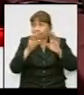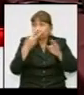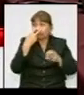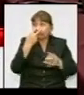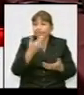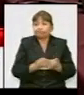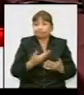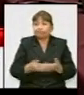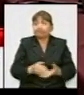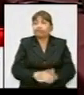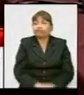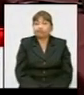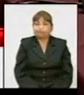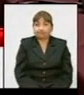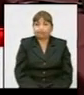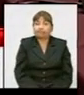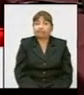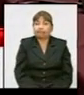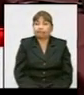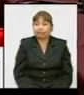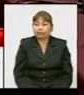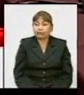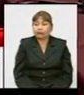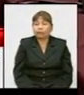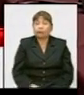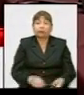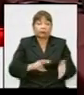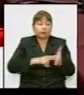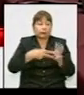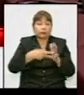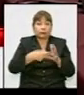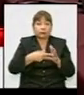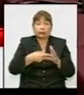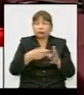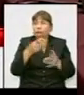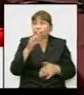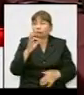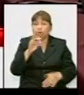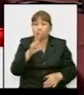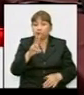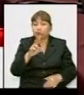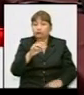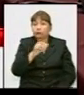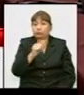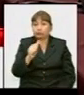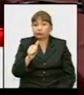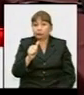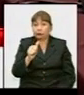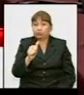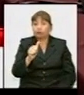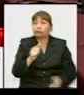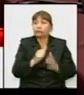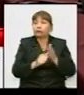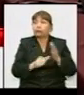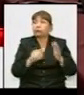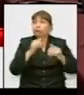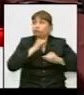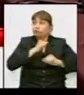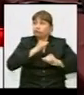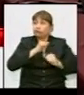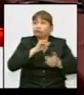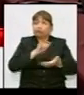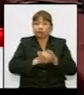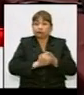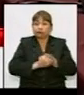de ciberdefensa, se define en el artículo 32, literal A, que defensa,